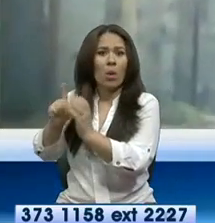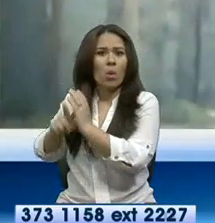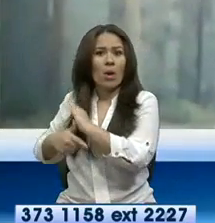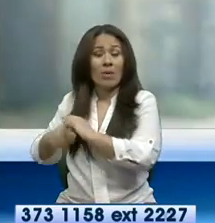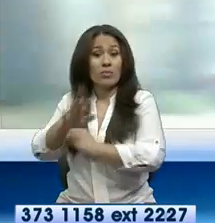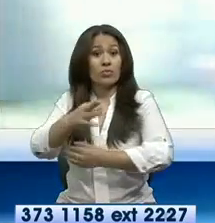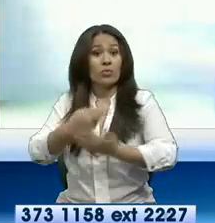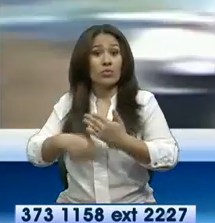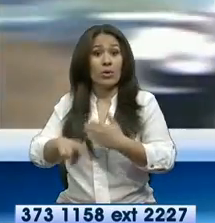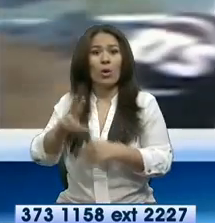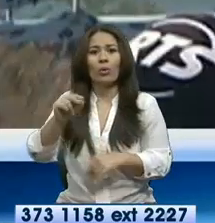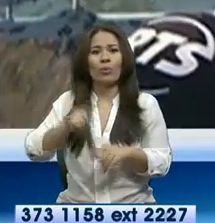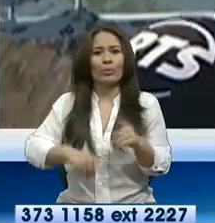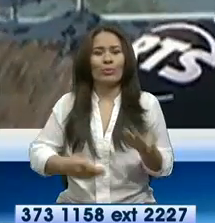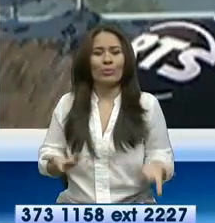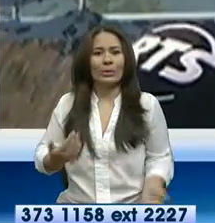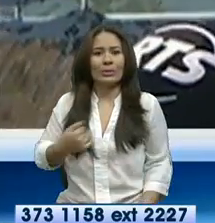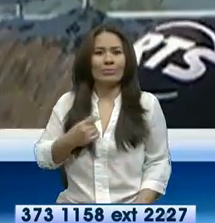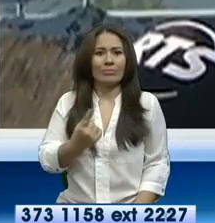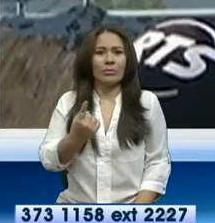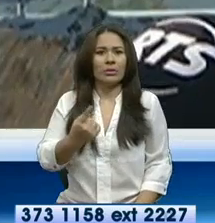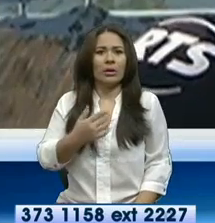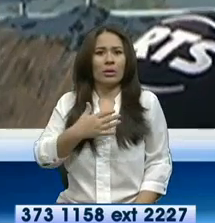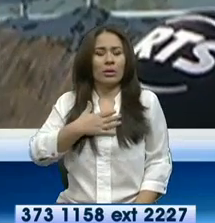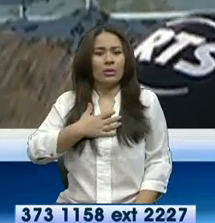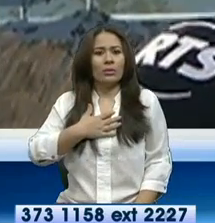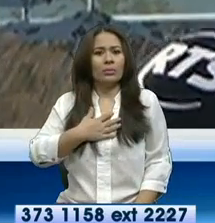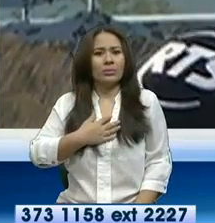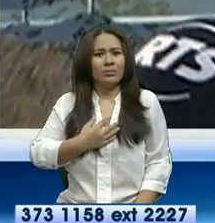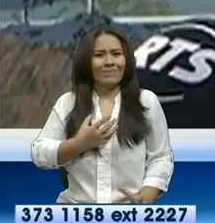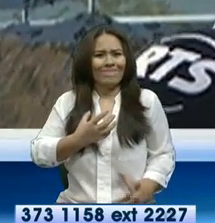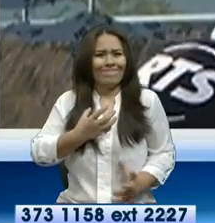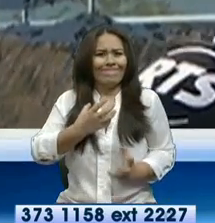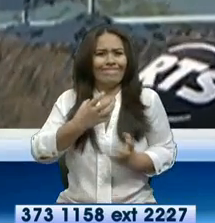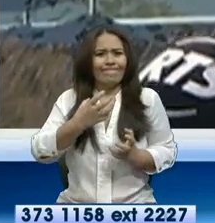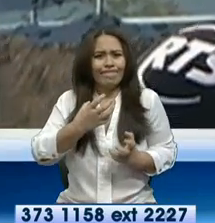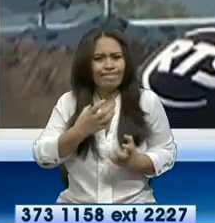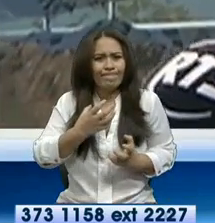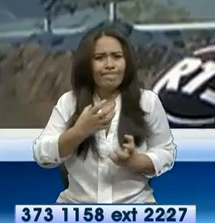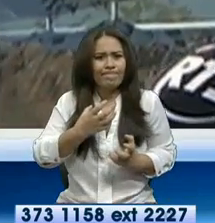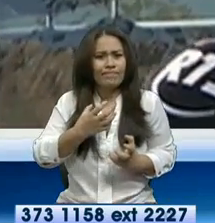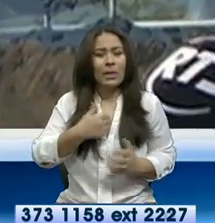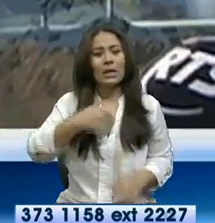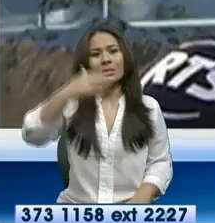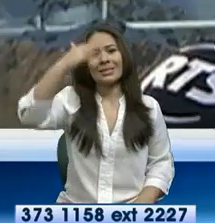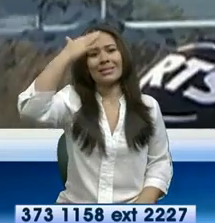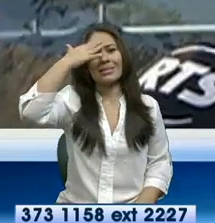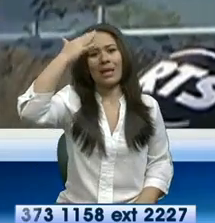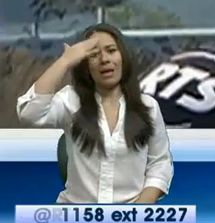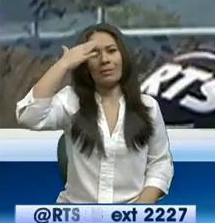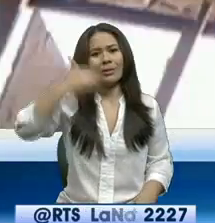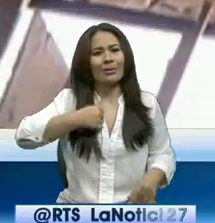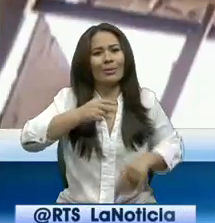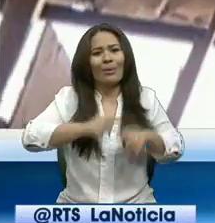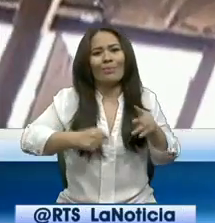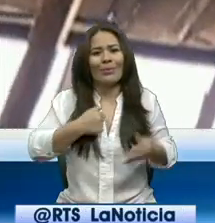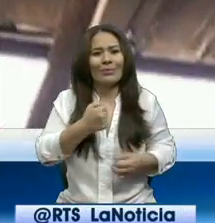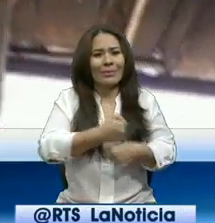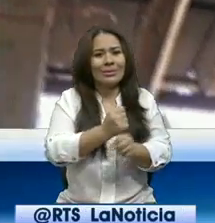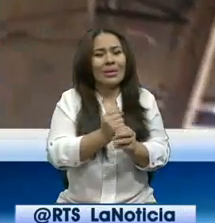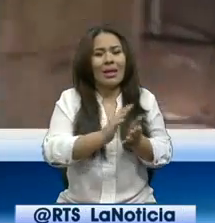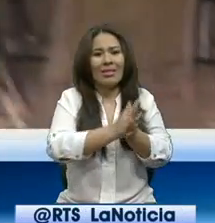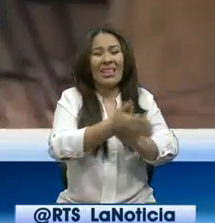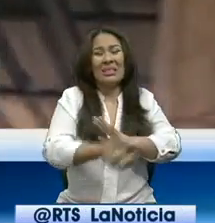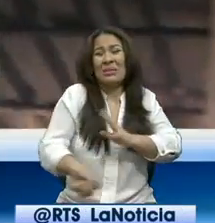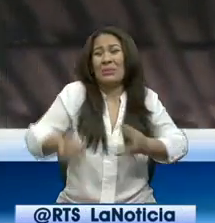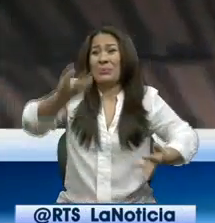su hijo Ariel. Eso me da un poco de impotencia, saber que no puede ser nada. Las lenguas de